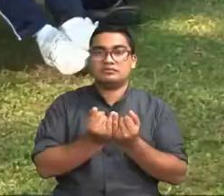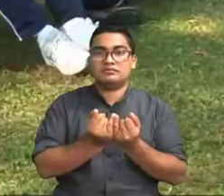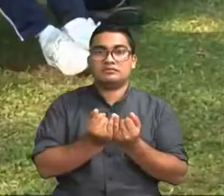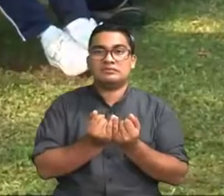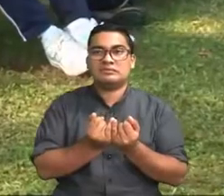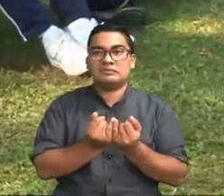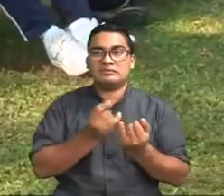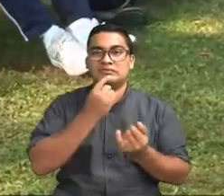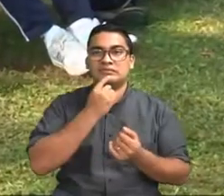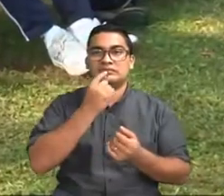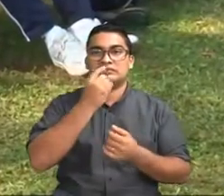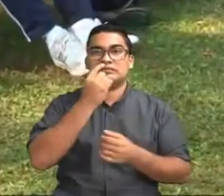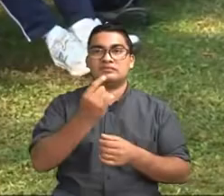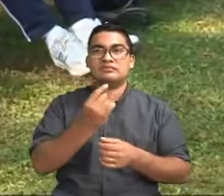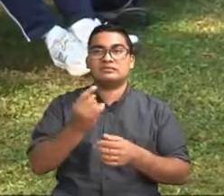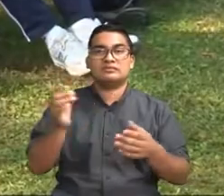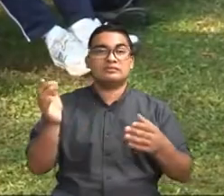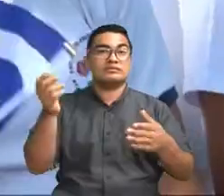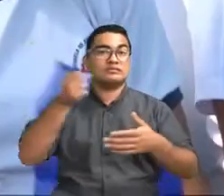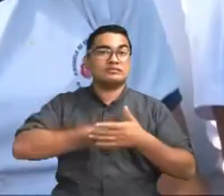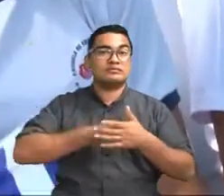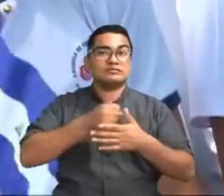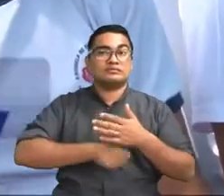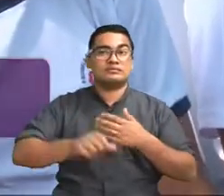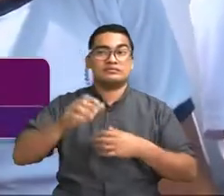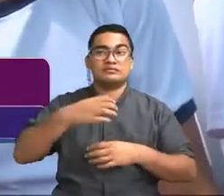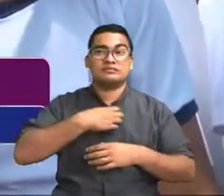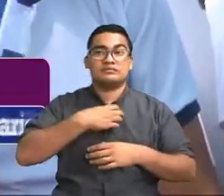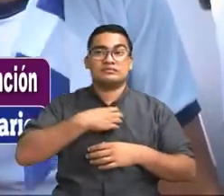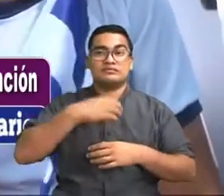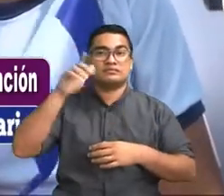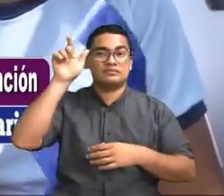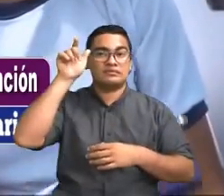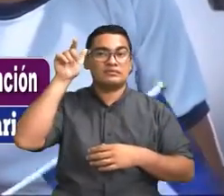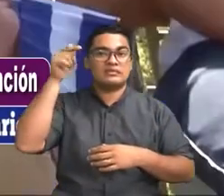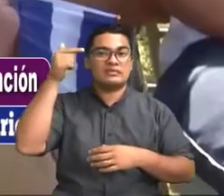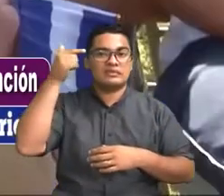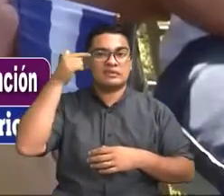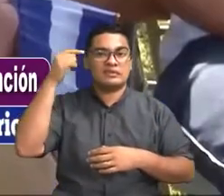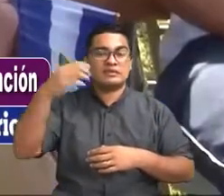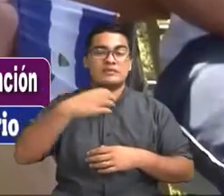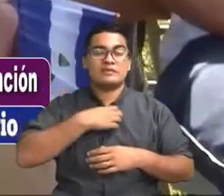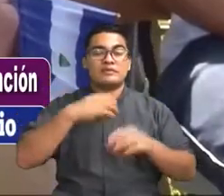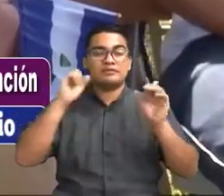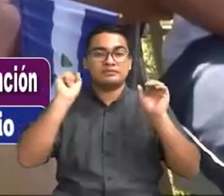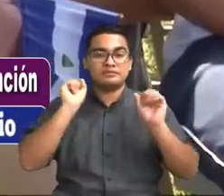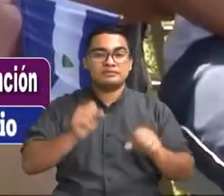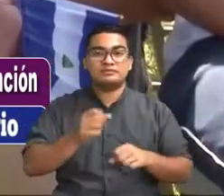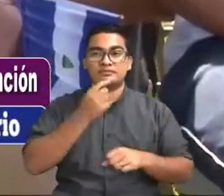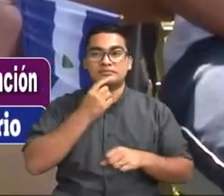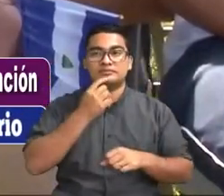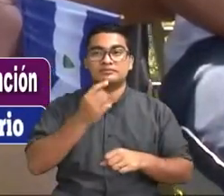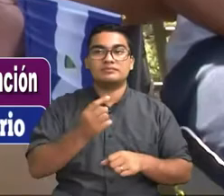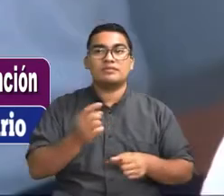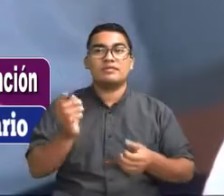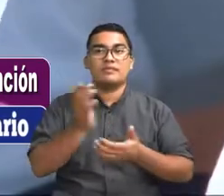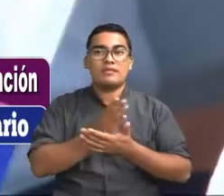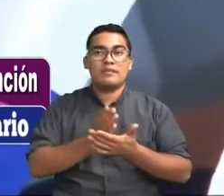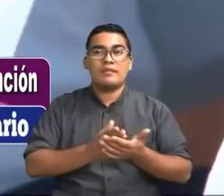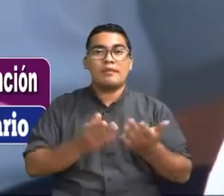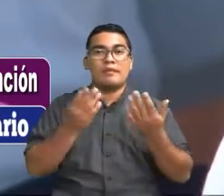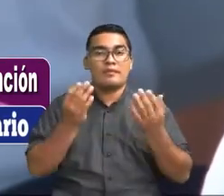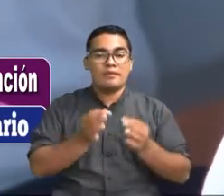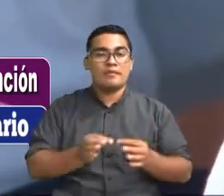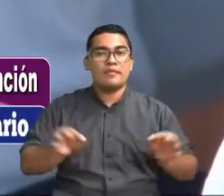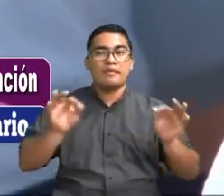efectivamente todo el esfuerzo que hizo nuestro gobierno, ¿verdad?, por identificar y luego tener toda